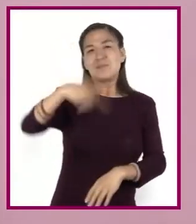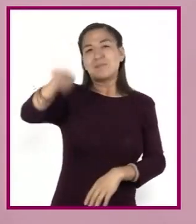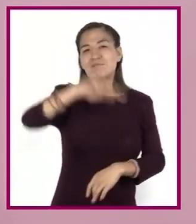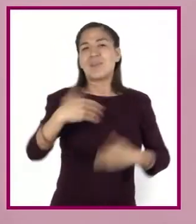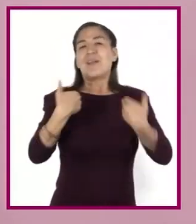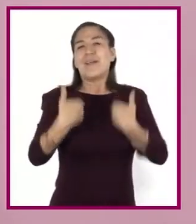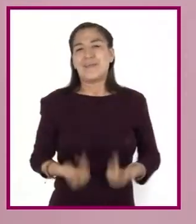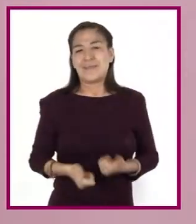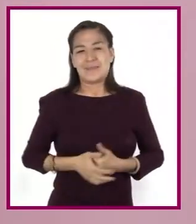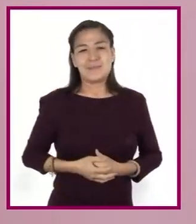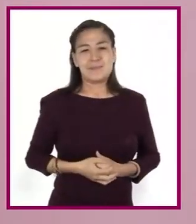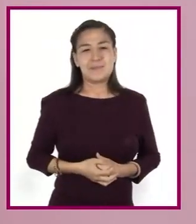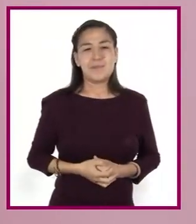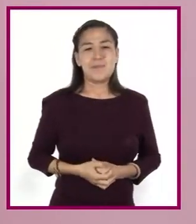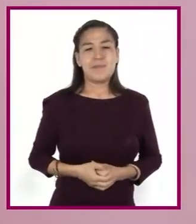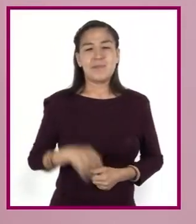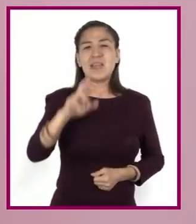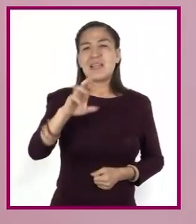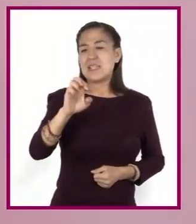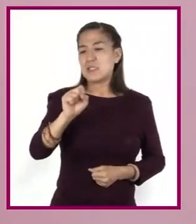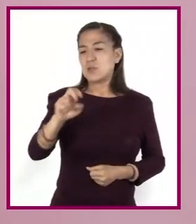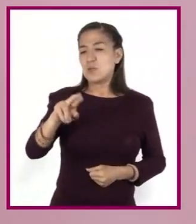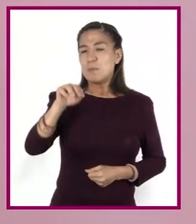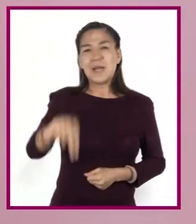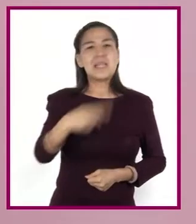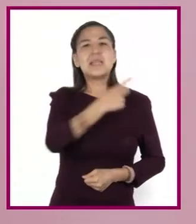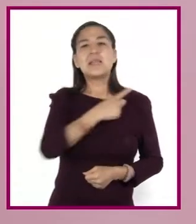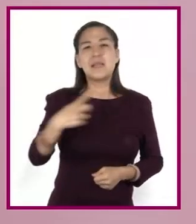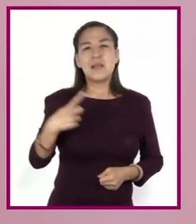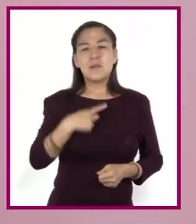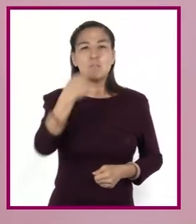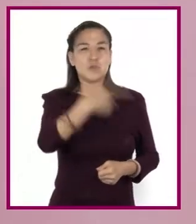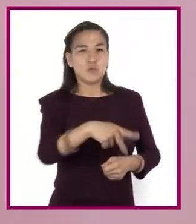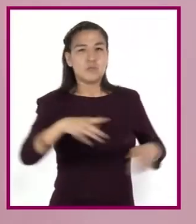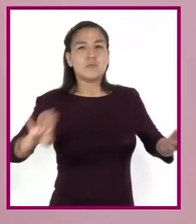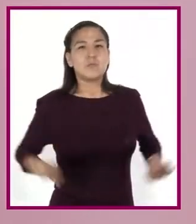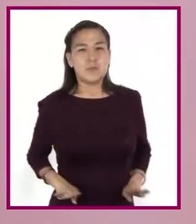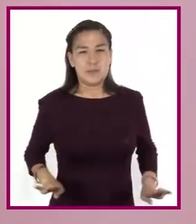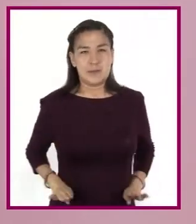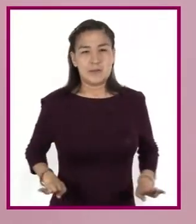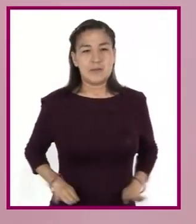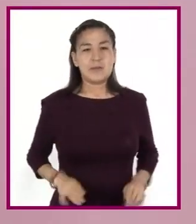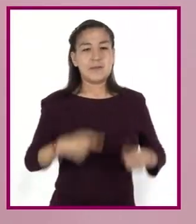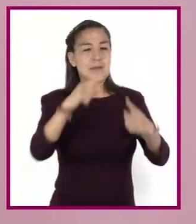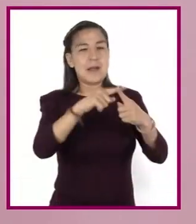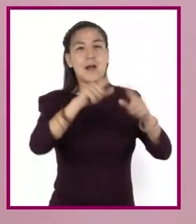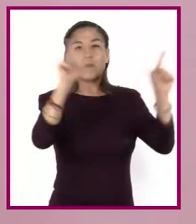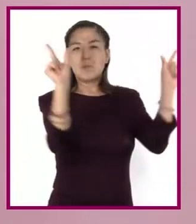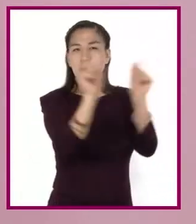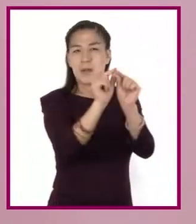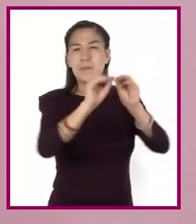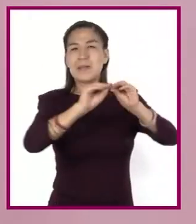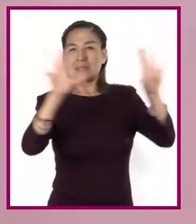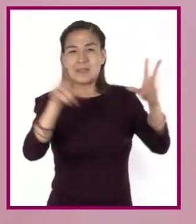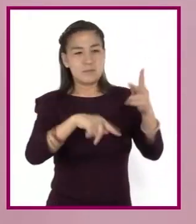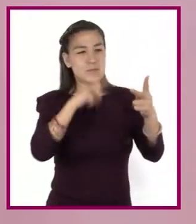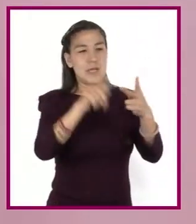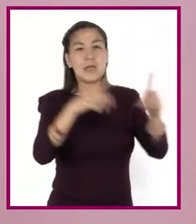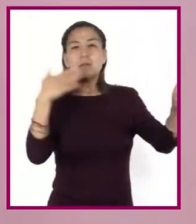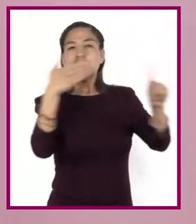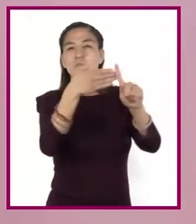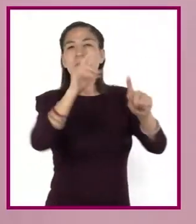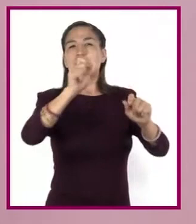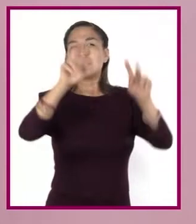comprensión. Un resumen debe tener las siguientes características: ser breve y claro, ser